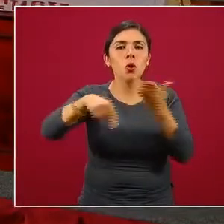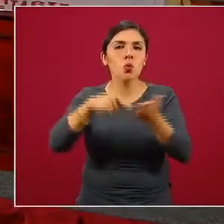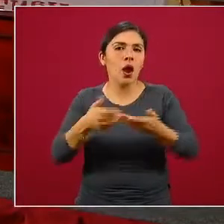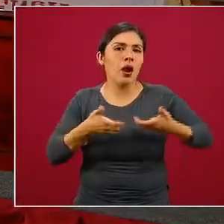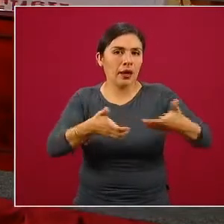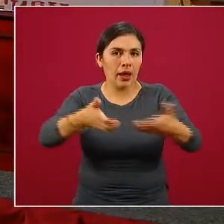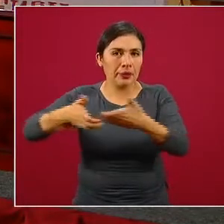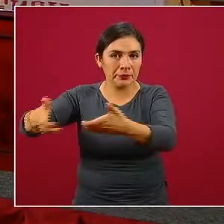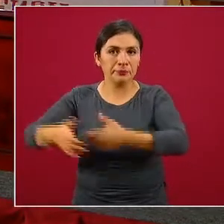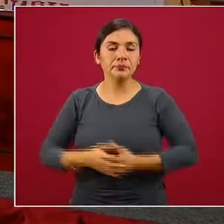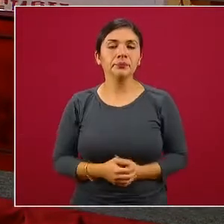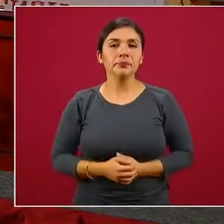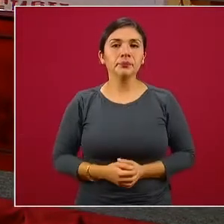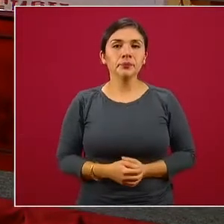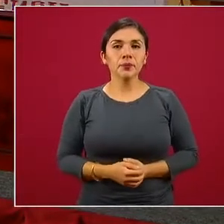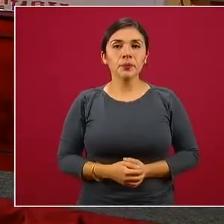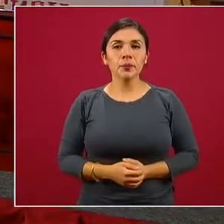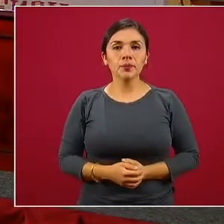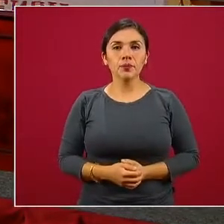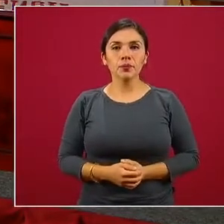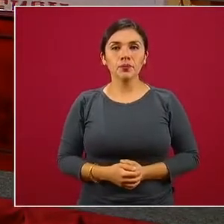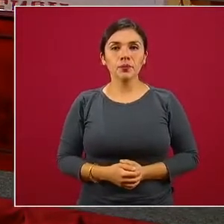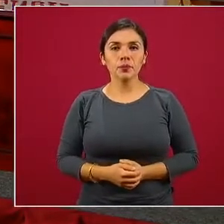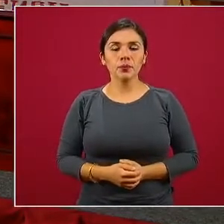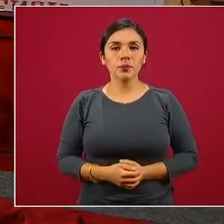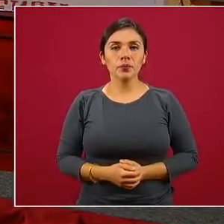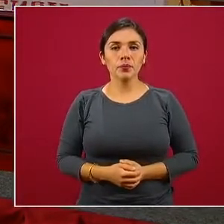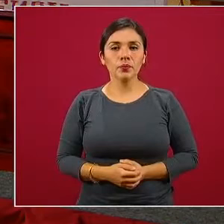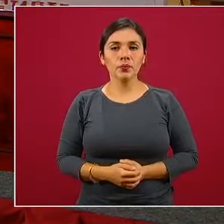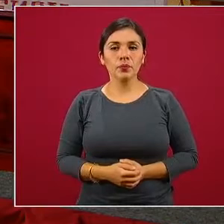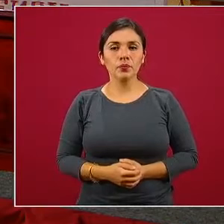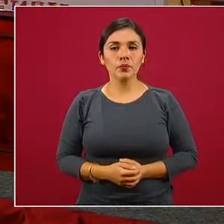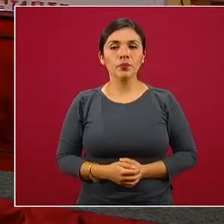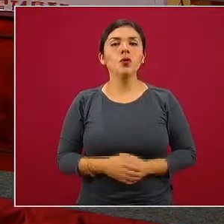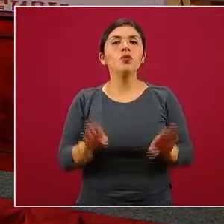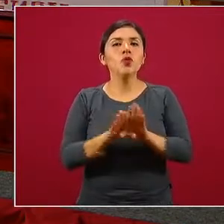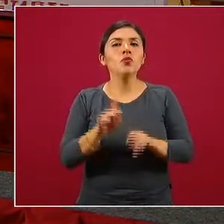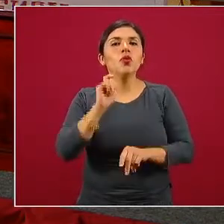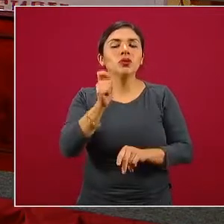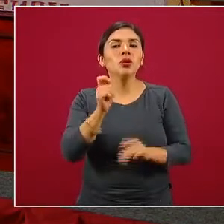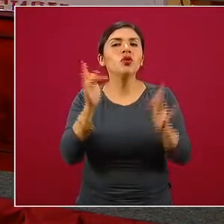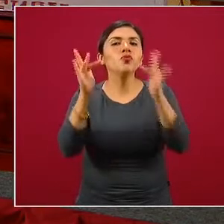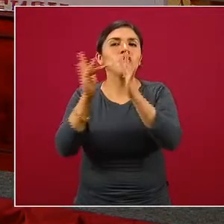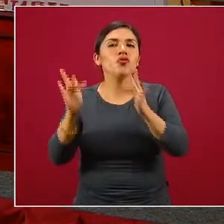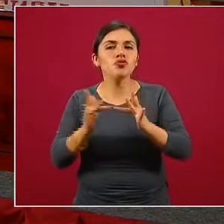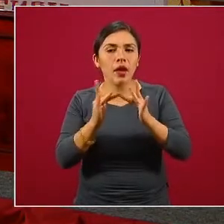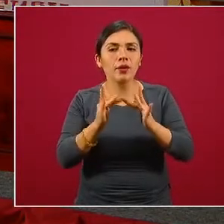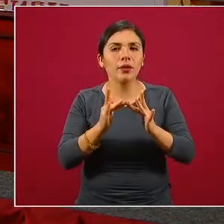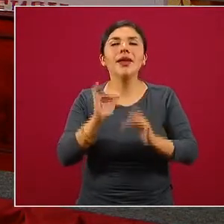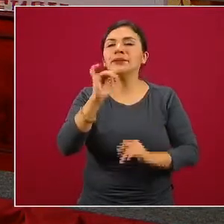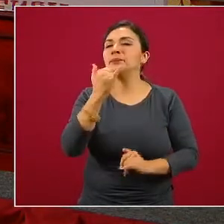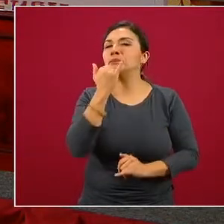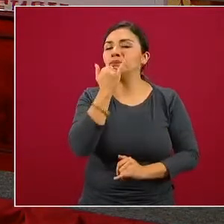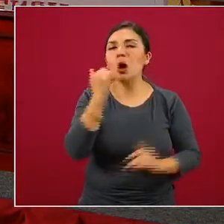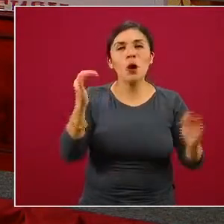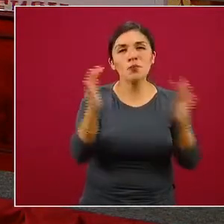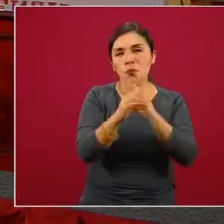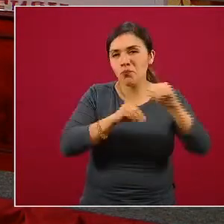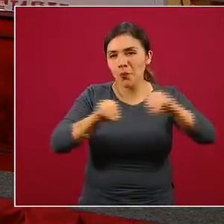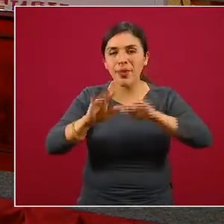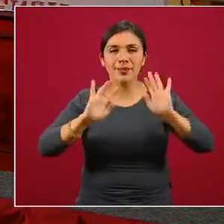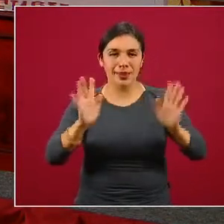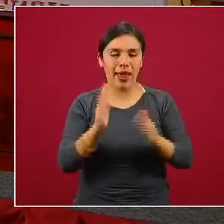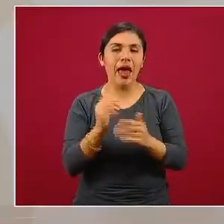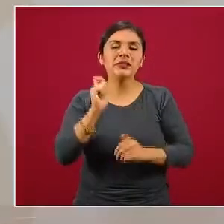De Contacto Ciudadano. De Contacto Ciudadano. El informe de las actividades de contacto. Claro, movilidad ya lo presentaste esta semana.